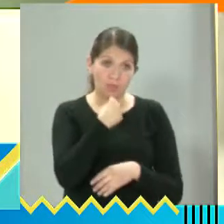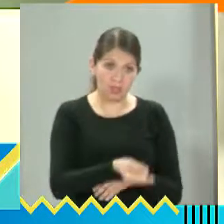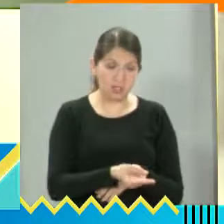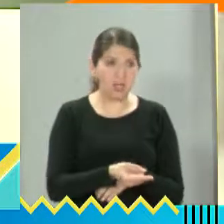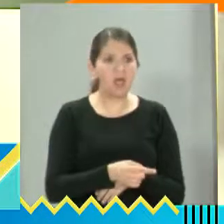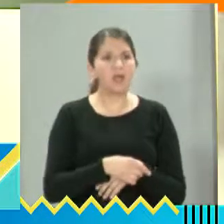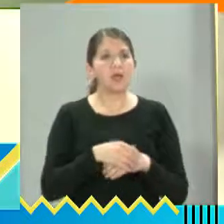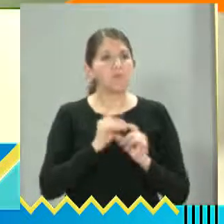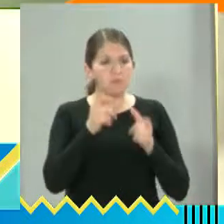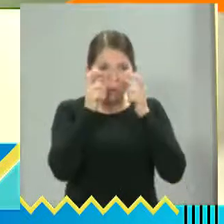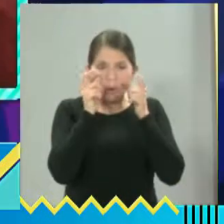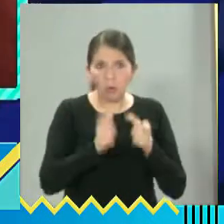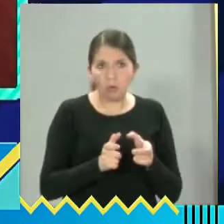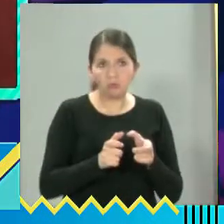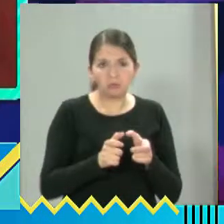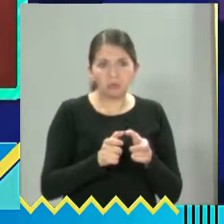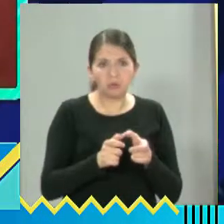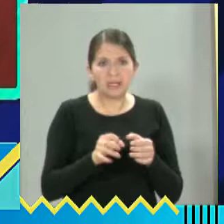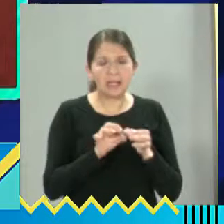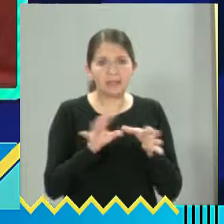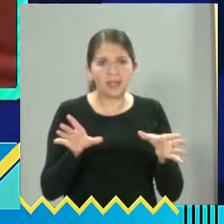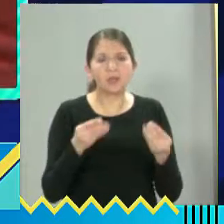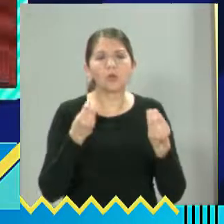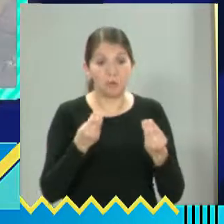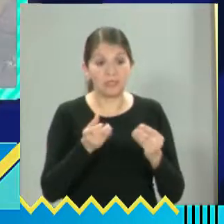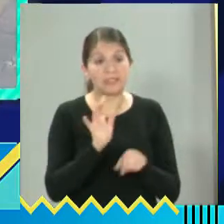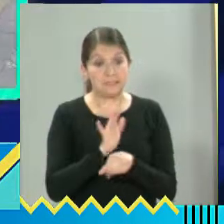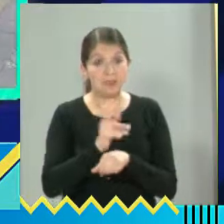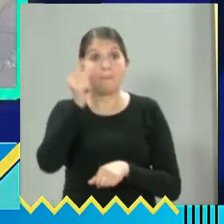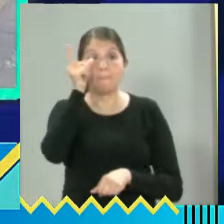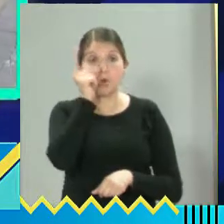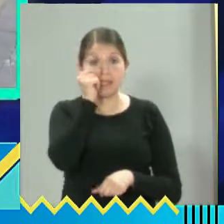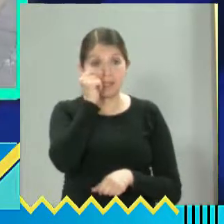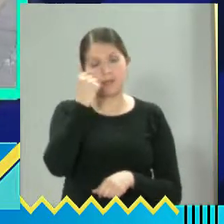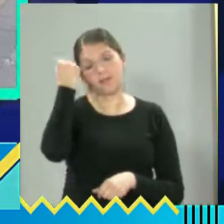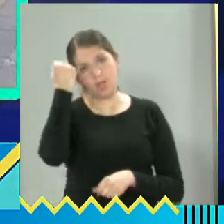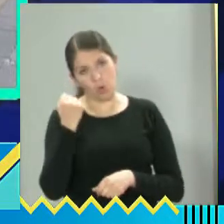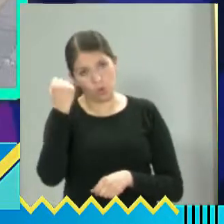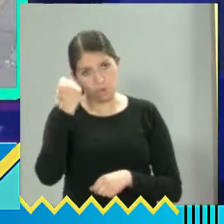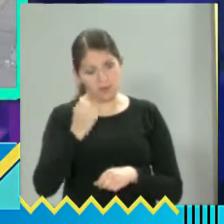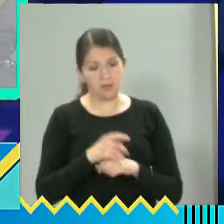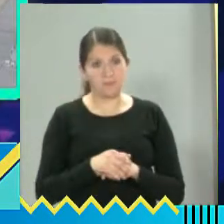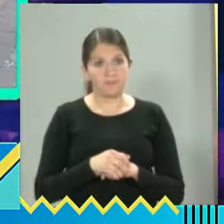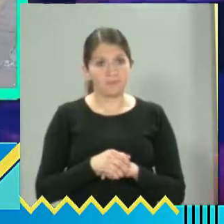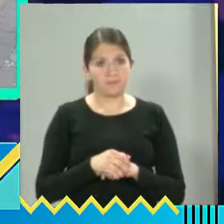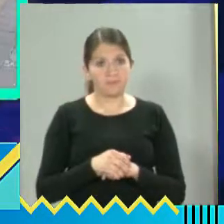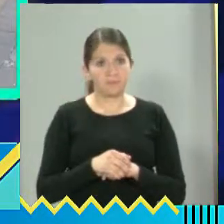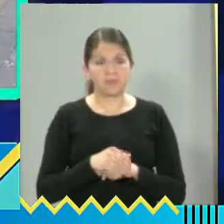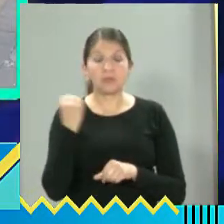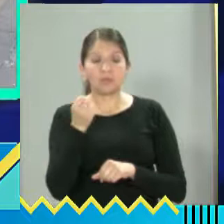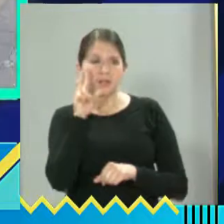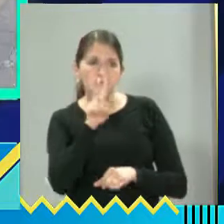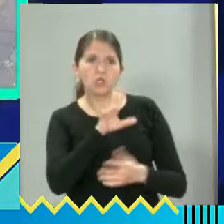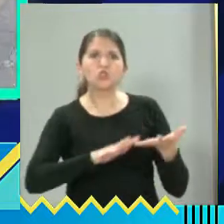¿no? Y es empezar a que las políticas económicas tengan en cuenta el comportamiento de la